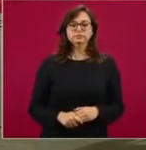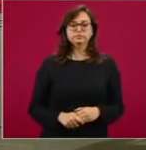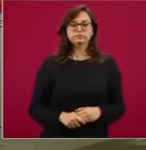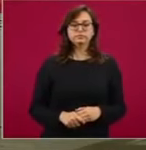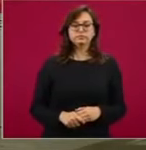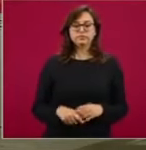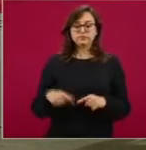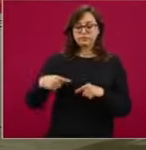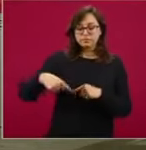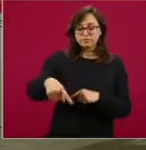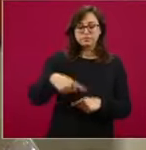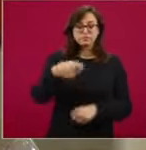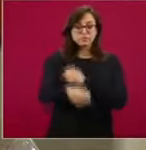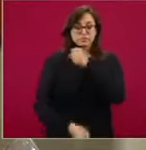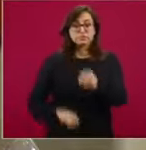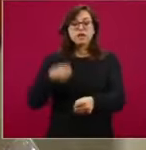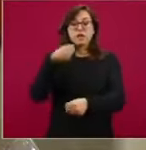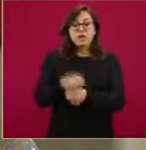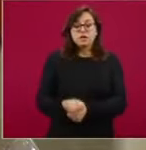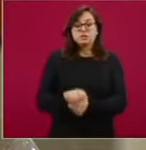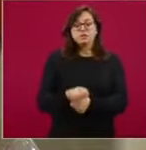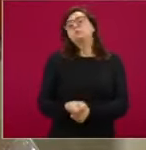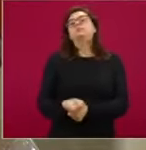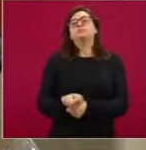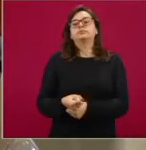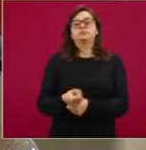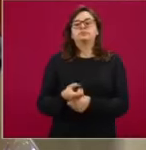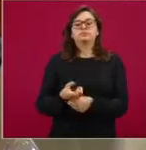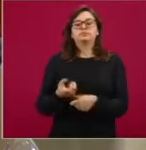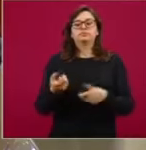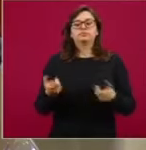Este año el examen lo sustentan